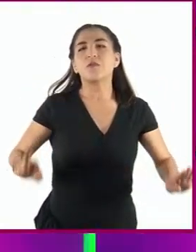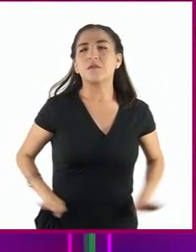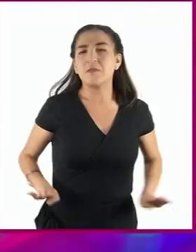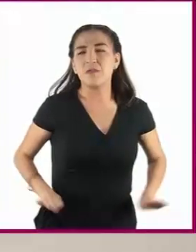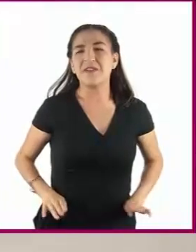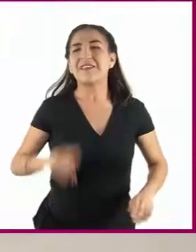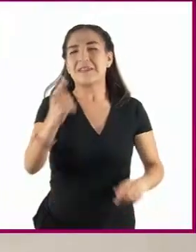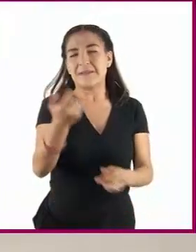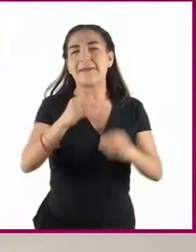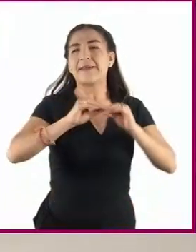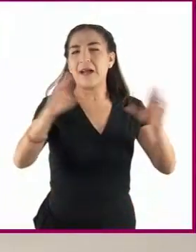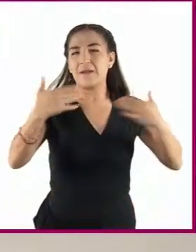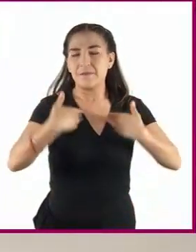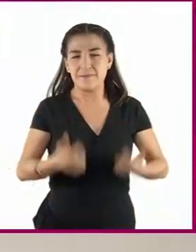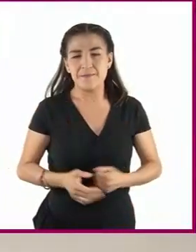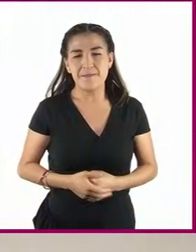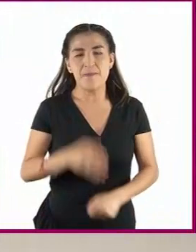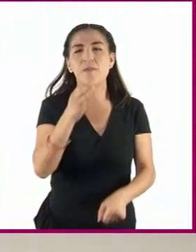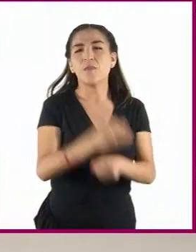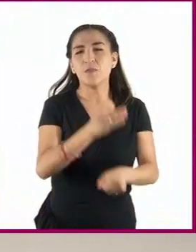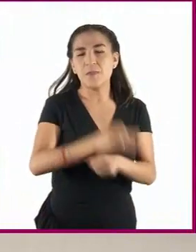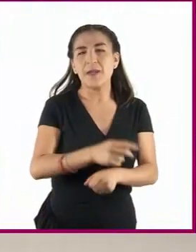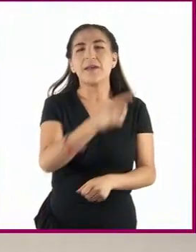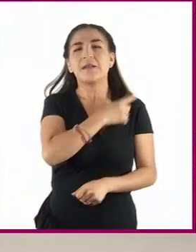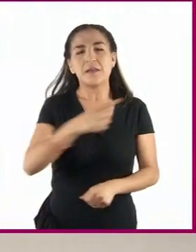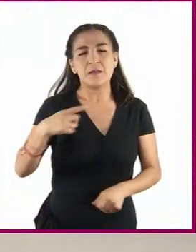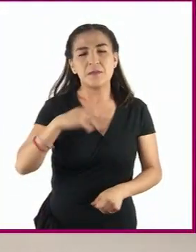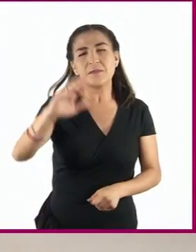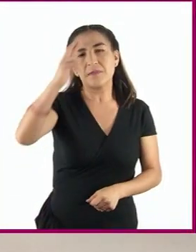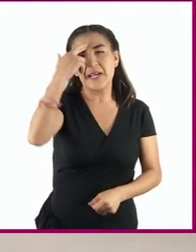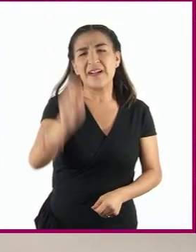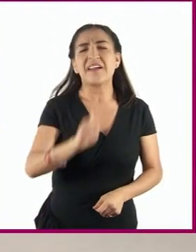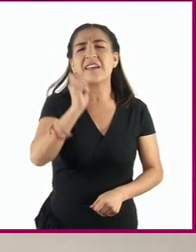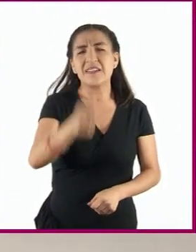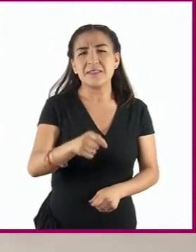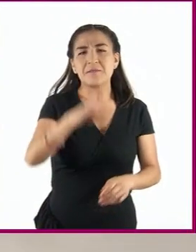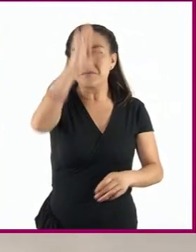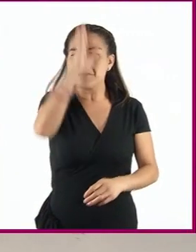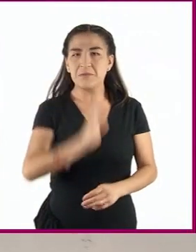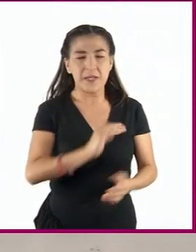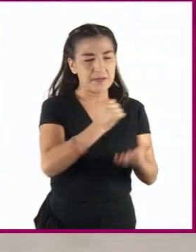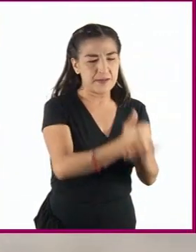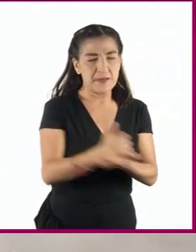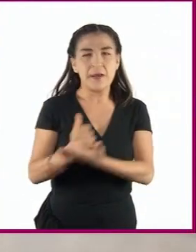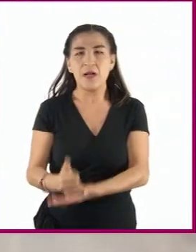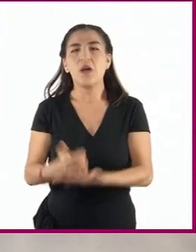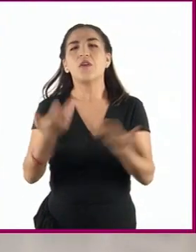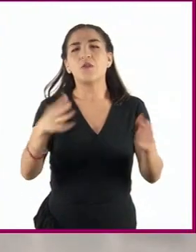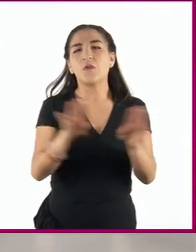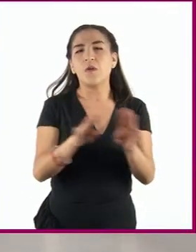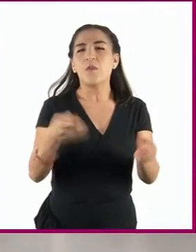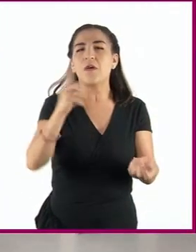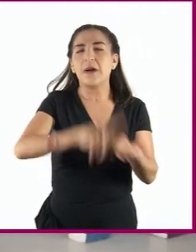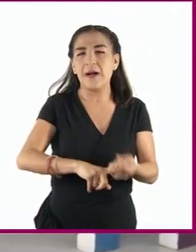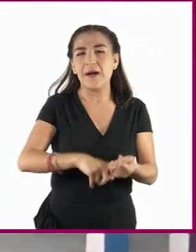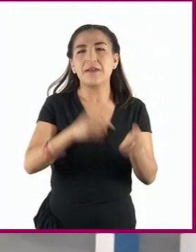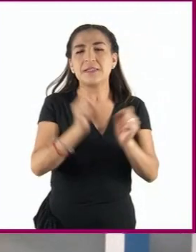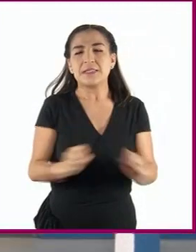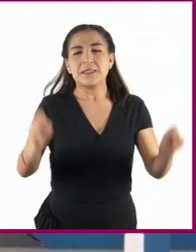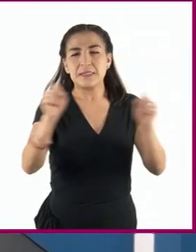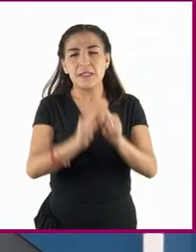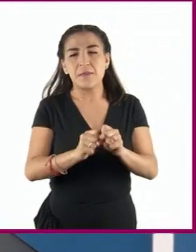características. Comenzaremos por recordar qué es la mediación. La mediación es un sistema alternativo